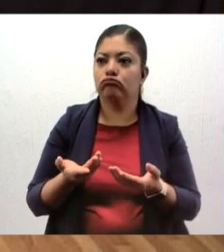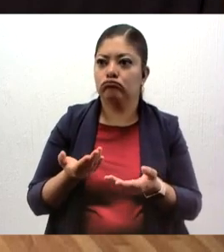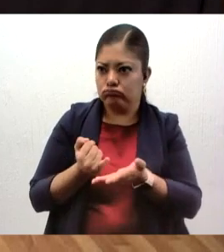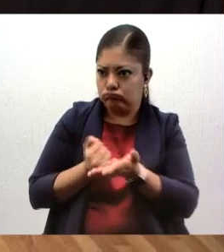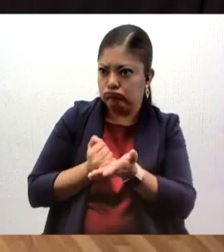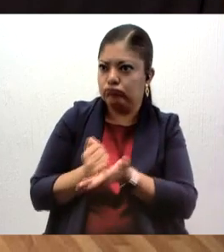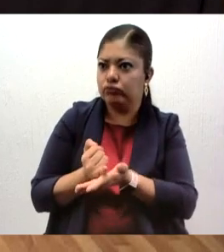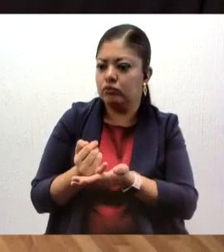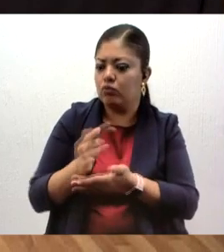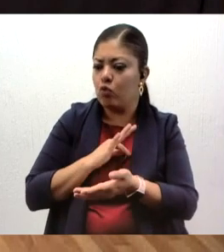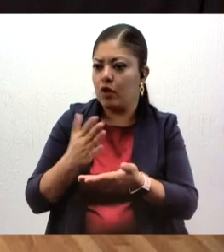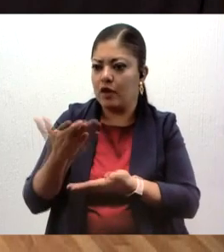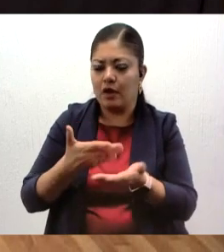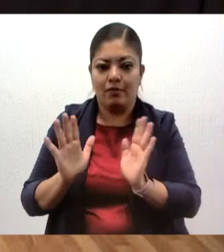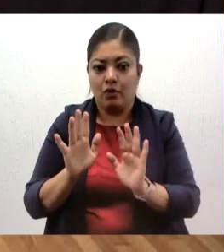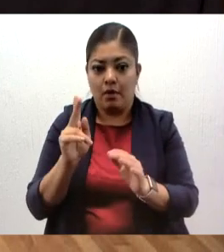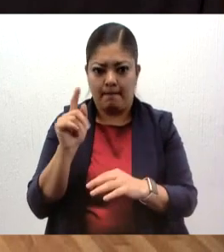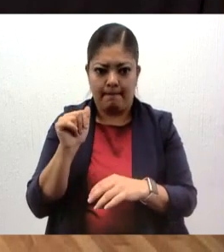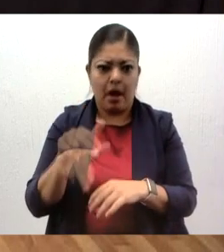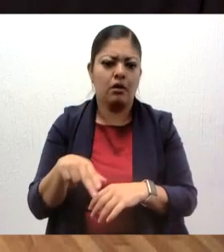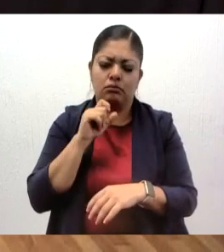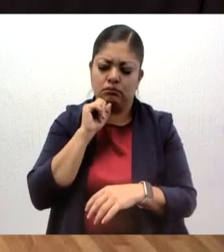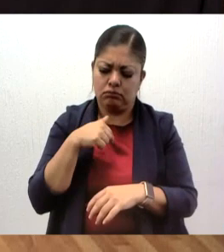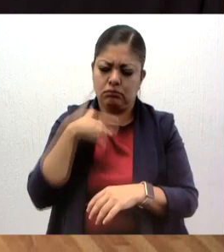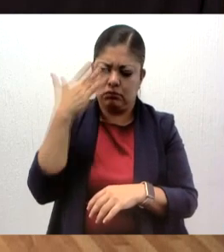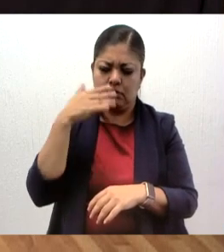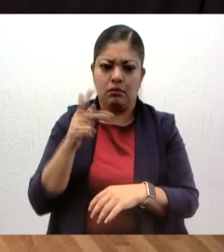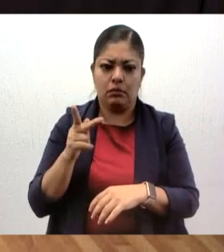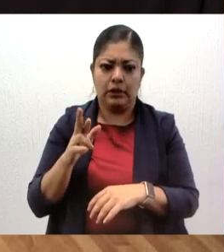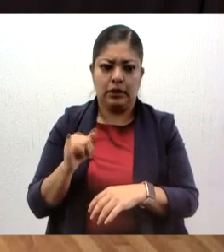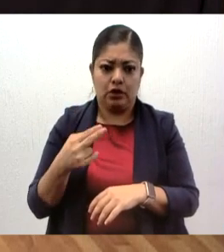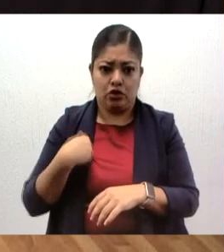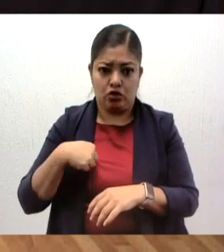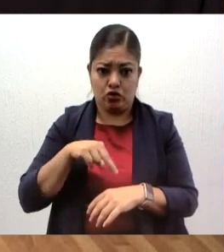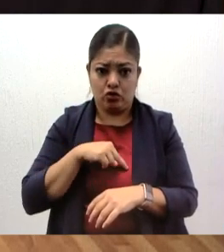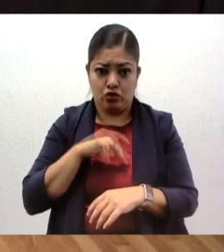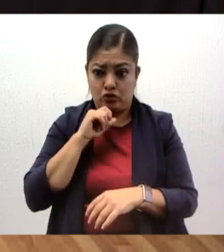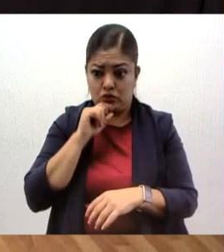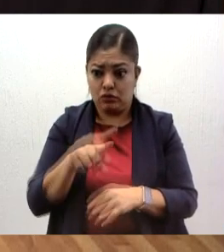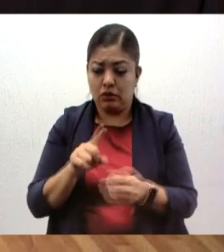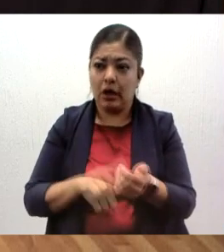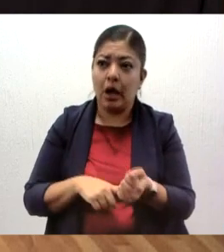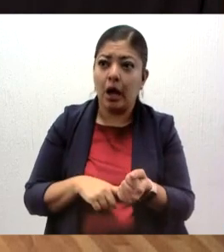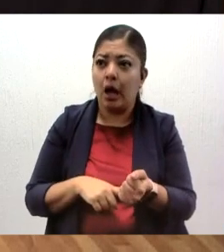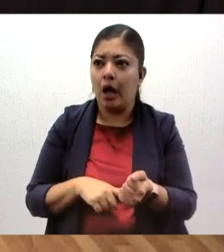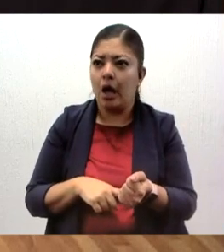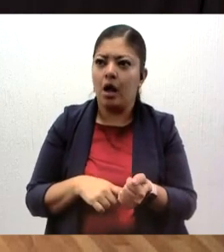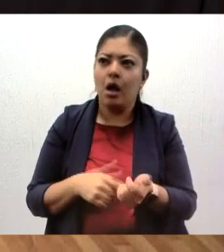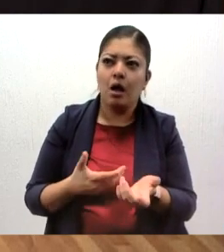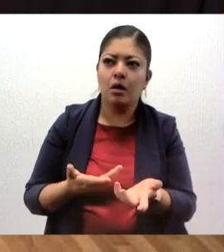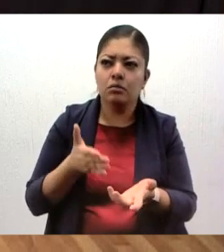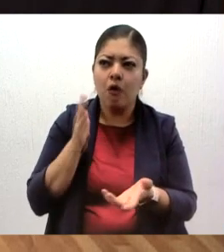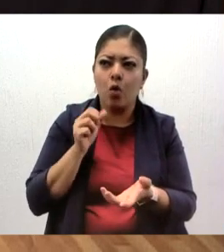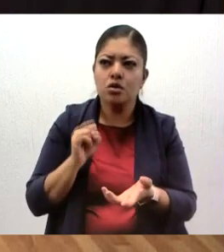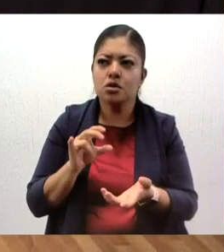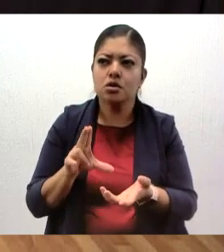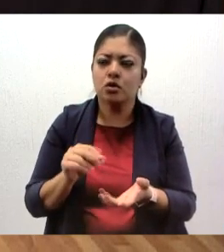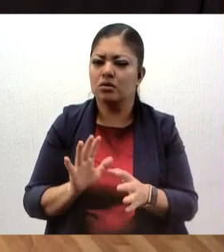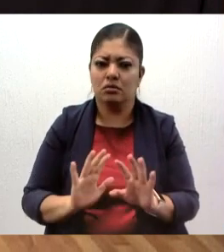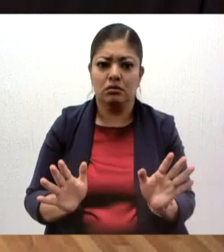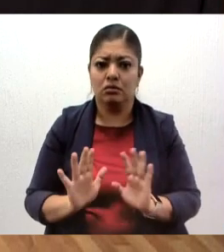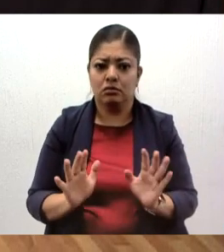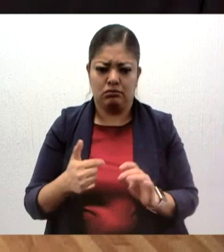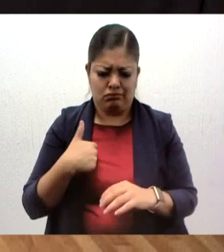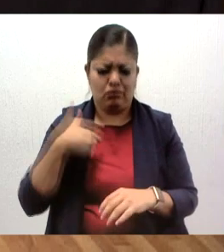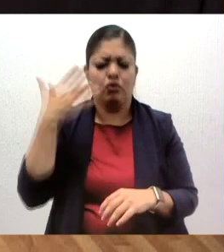atrevo a decirlo también por el pri nunca ha caminado bajo esa tónica eh se da lo sé que se